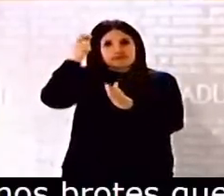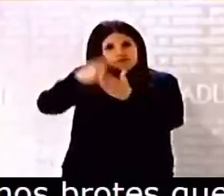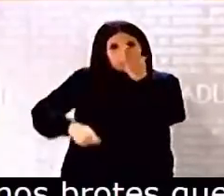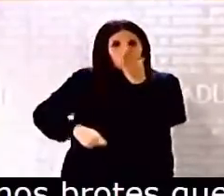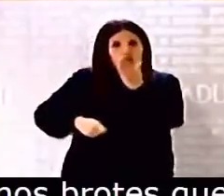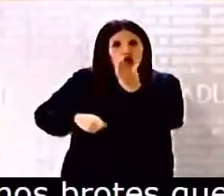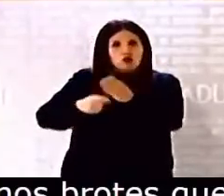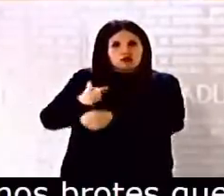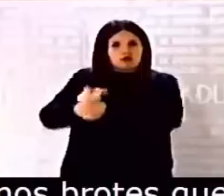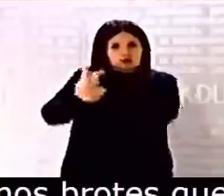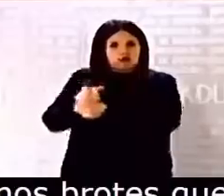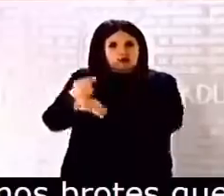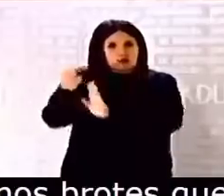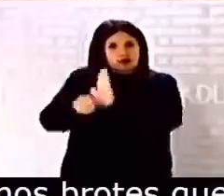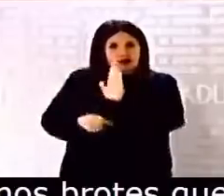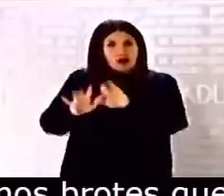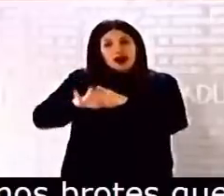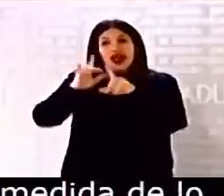en la medida de lo posible,